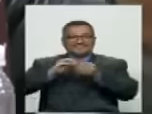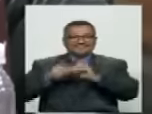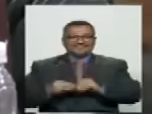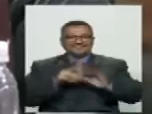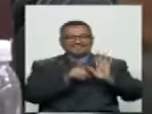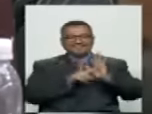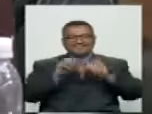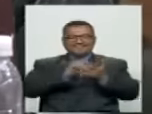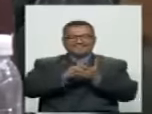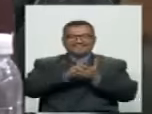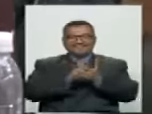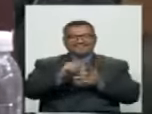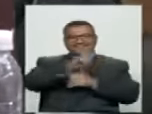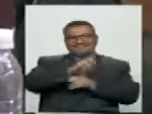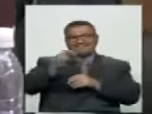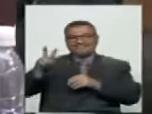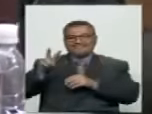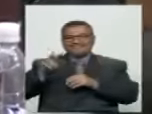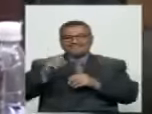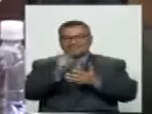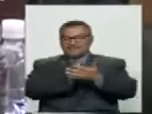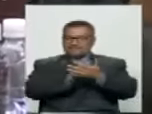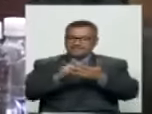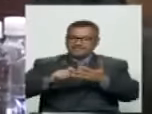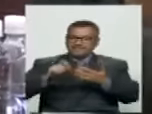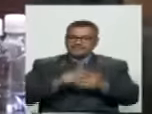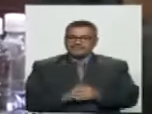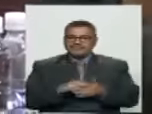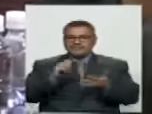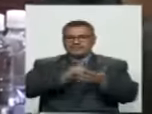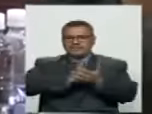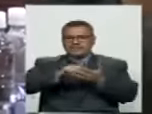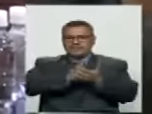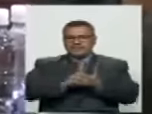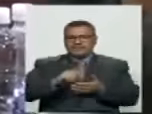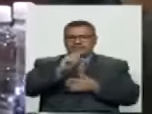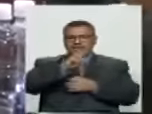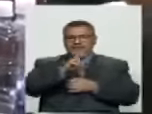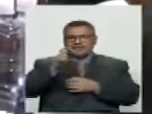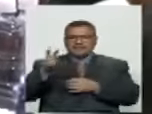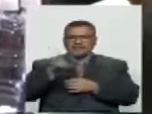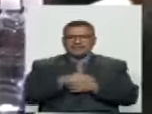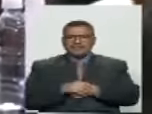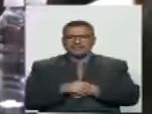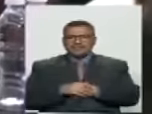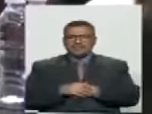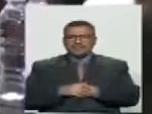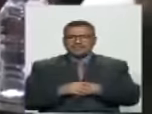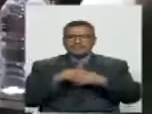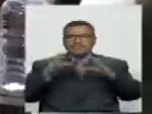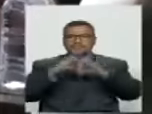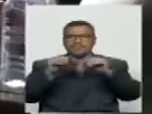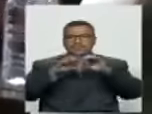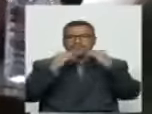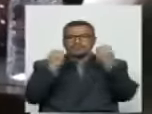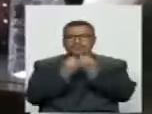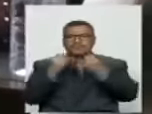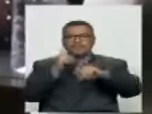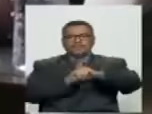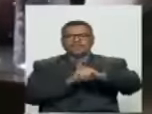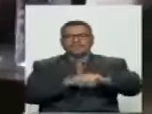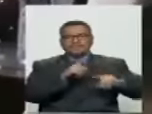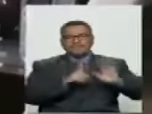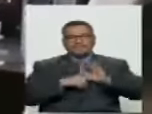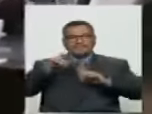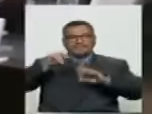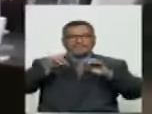el contenido del artículo 22, quedando redactado en los siguientes términos. Artículo 22. Las organizaciones no